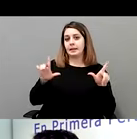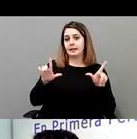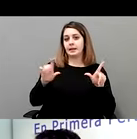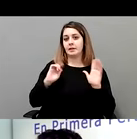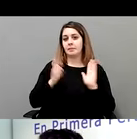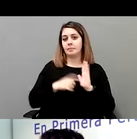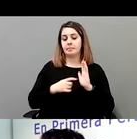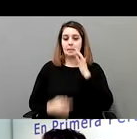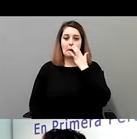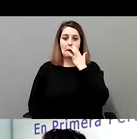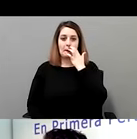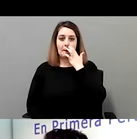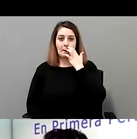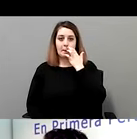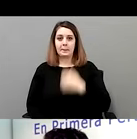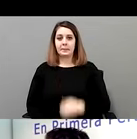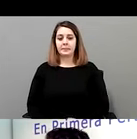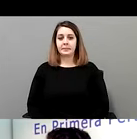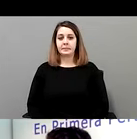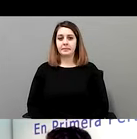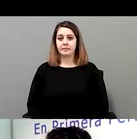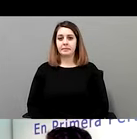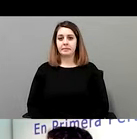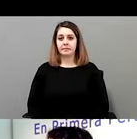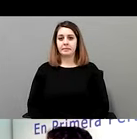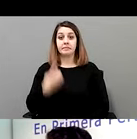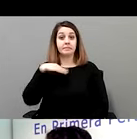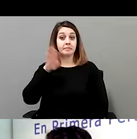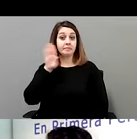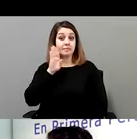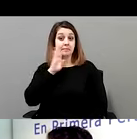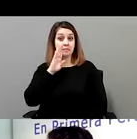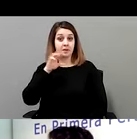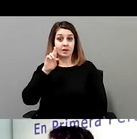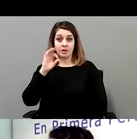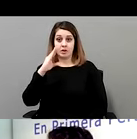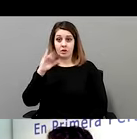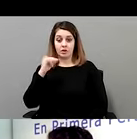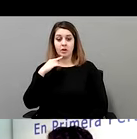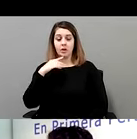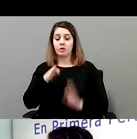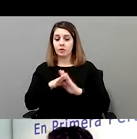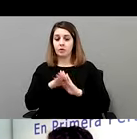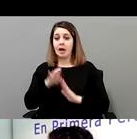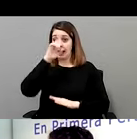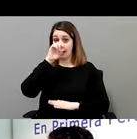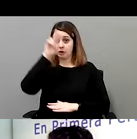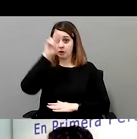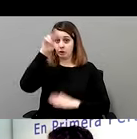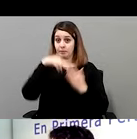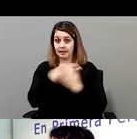perfecto. Vale, ahí. Como os decía, desde 2016 yo